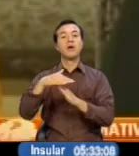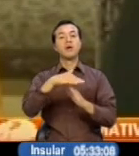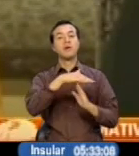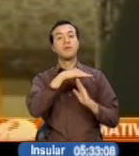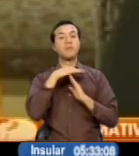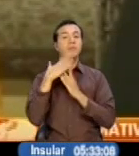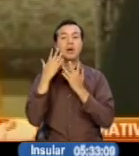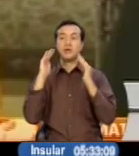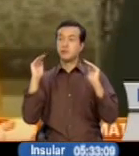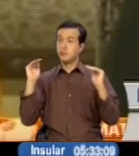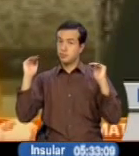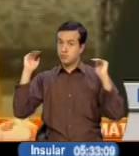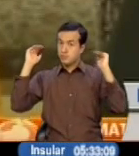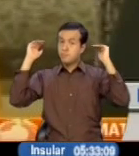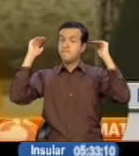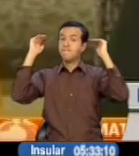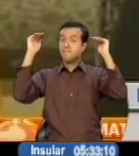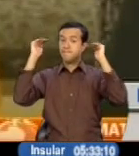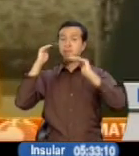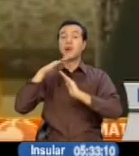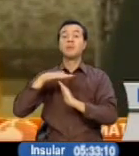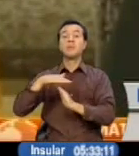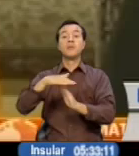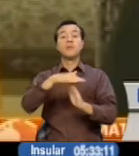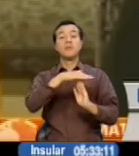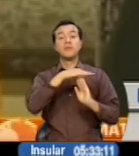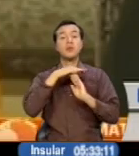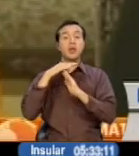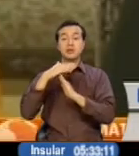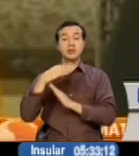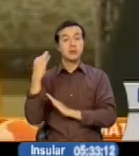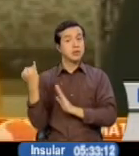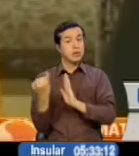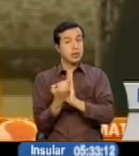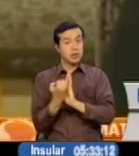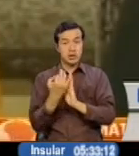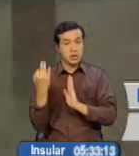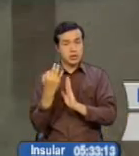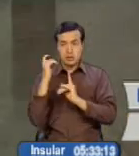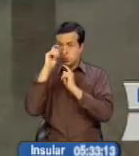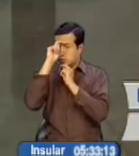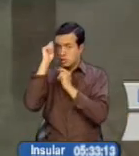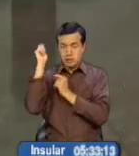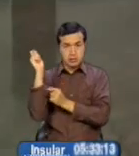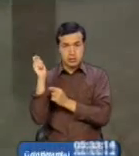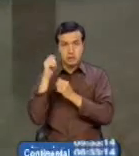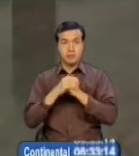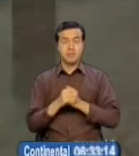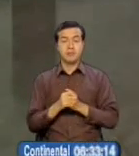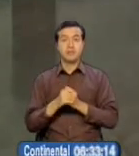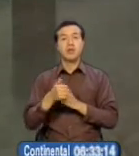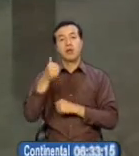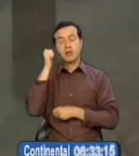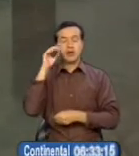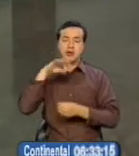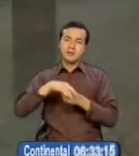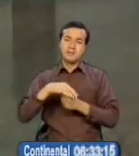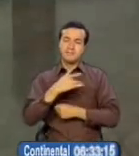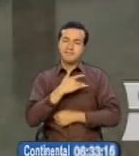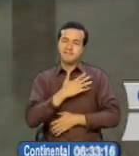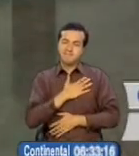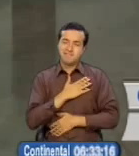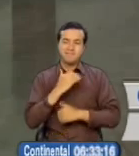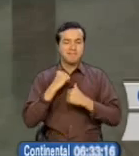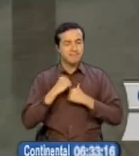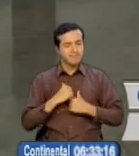con soberanía, una paz con identidad y dignidad. El plebiscito del día de ayer nos entristece. Hay